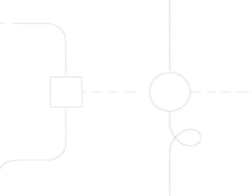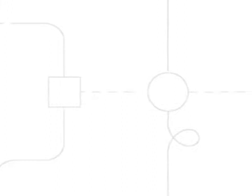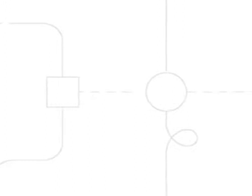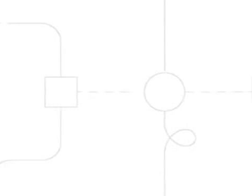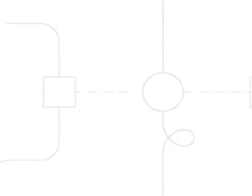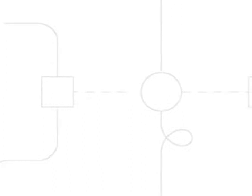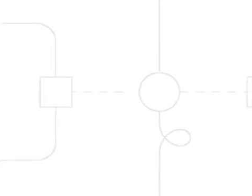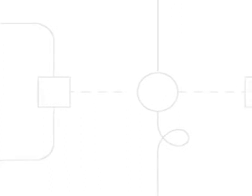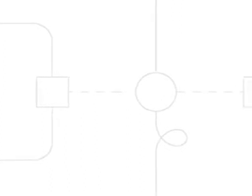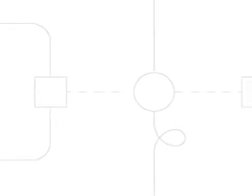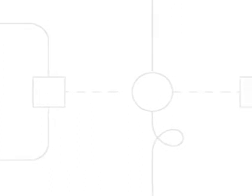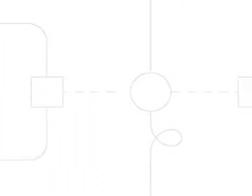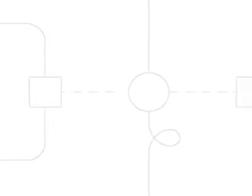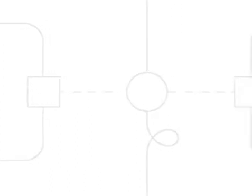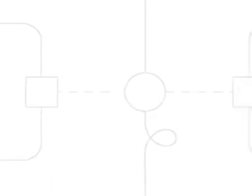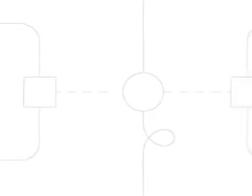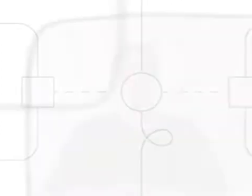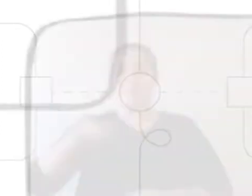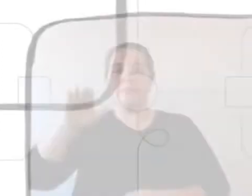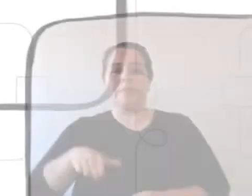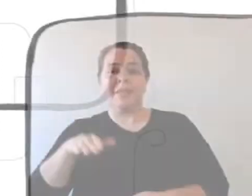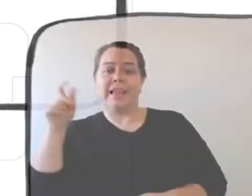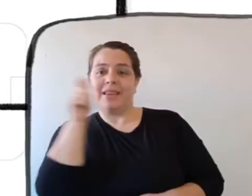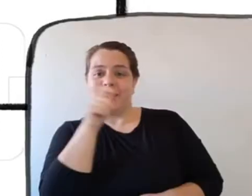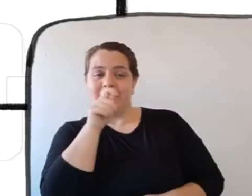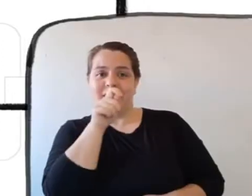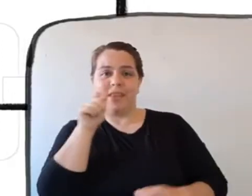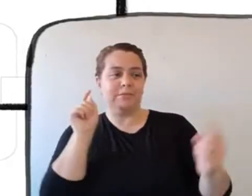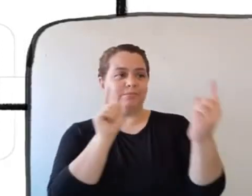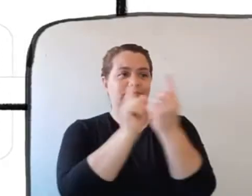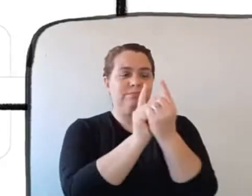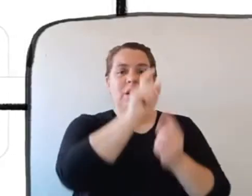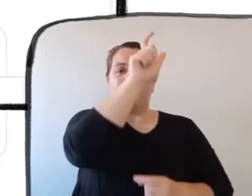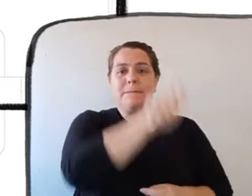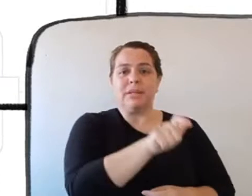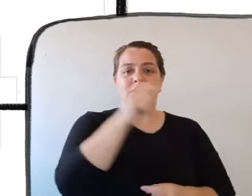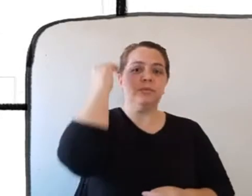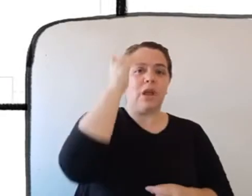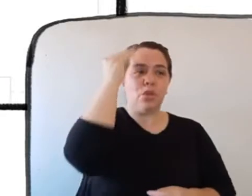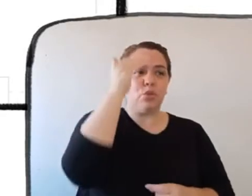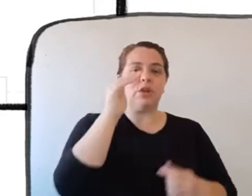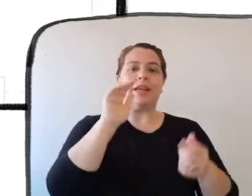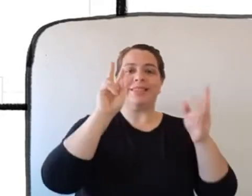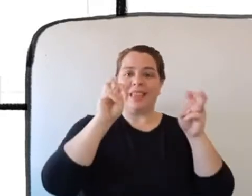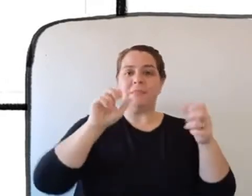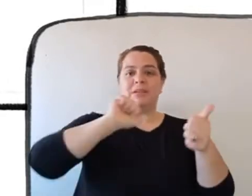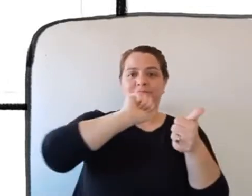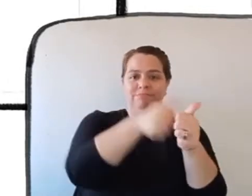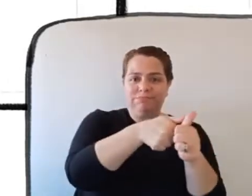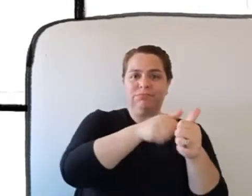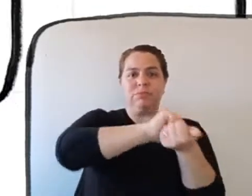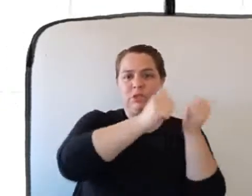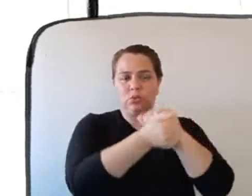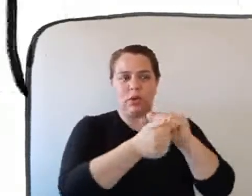articulación y coordinación de las acciones. Niñas junto a la persona adulta que detectó la situación de abuso sexual